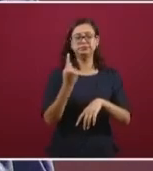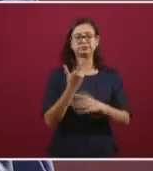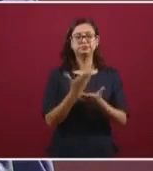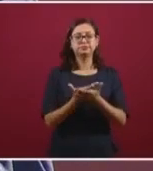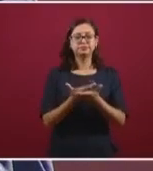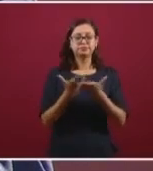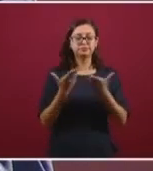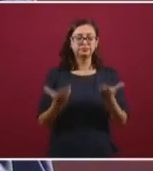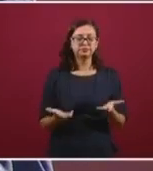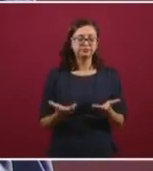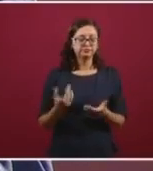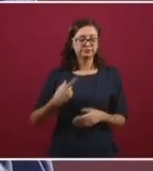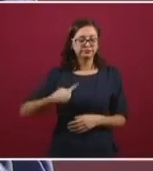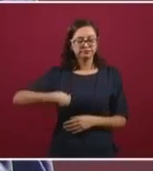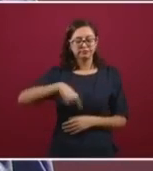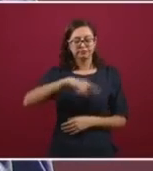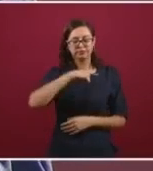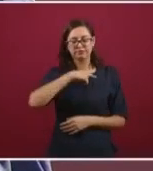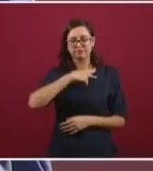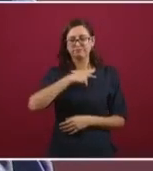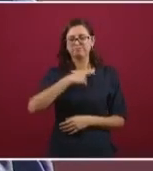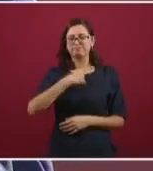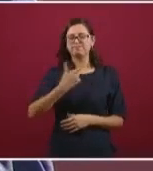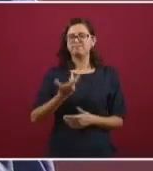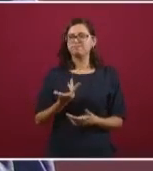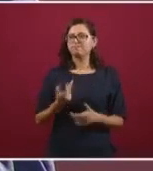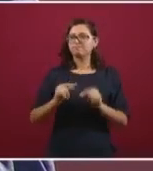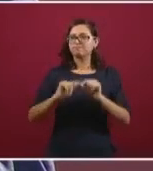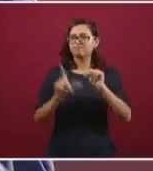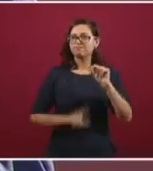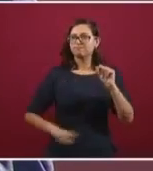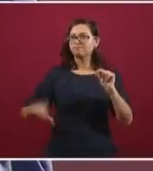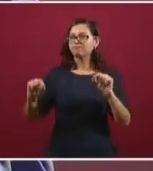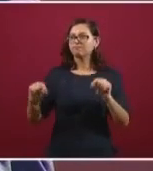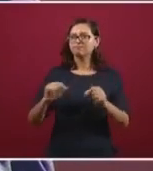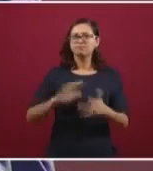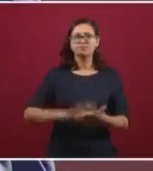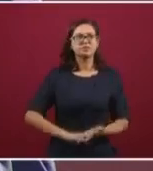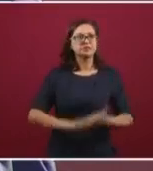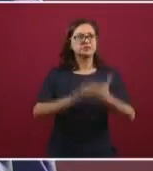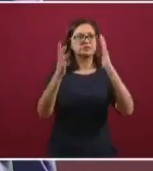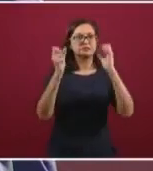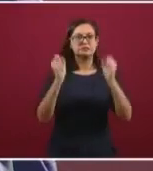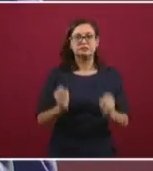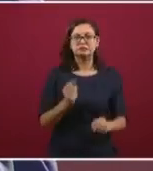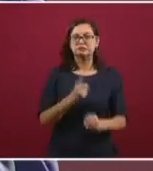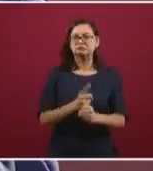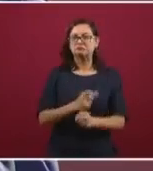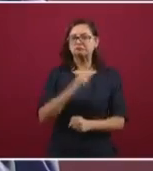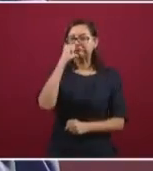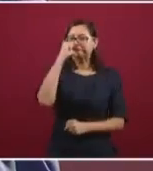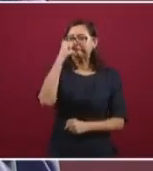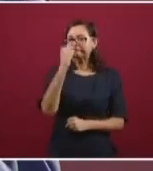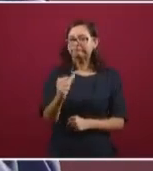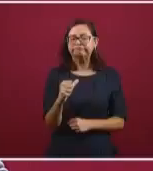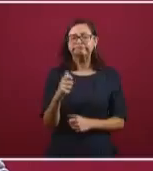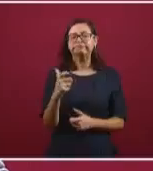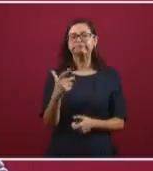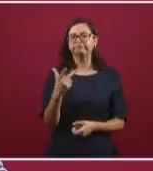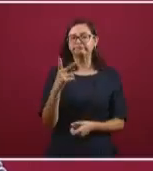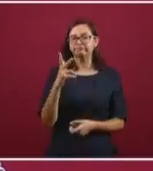padecemos de inseguridad, de violencia, es una de las preocupaciones principales,